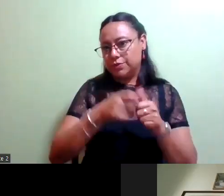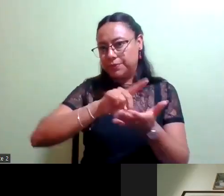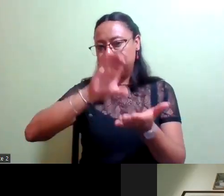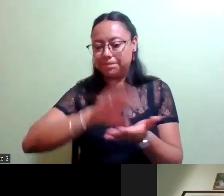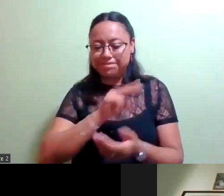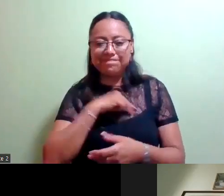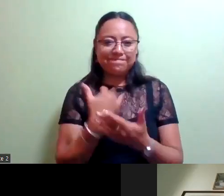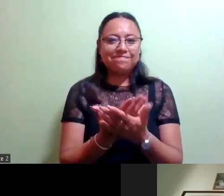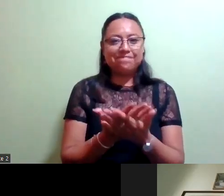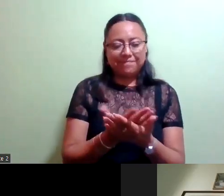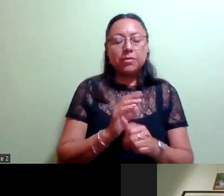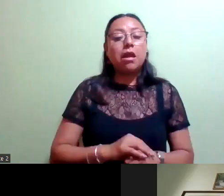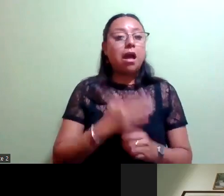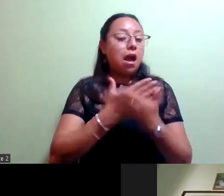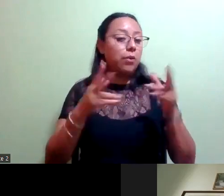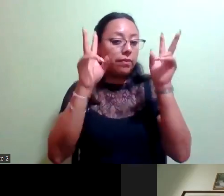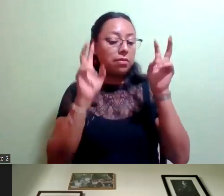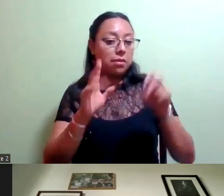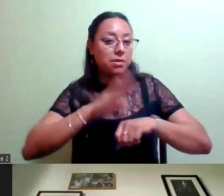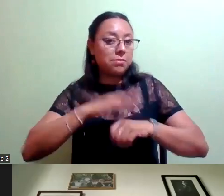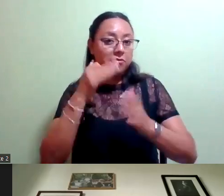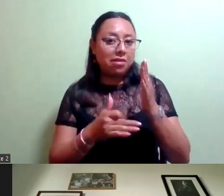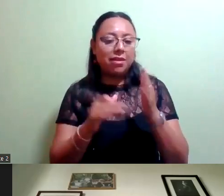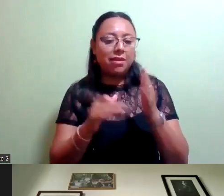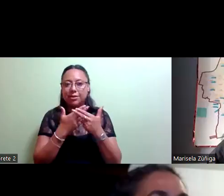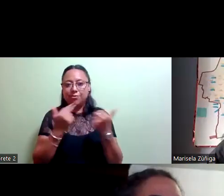y no habiendo más asuntos que tratar y siendo las